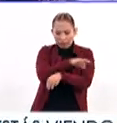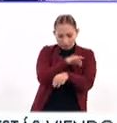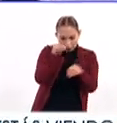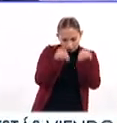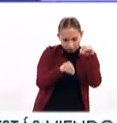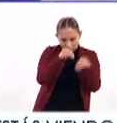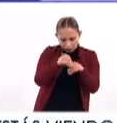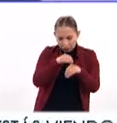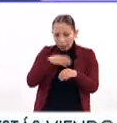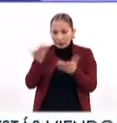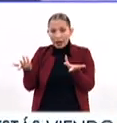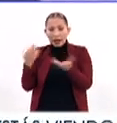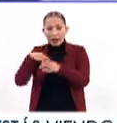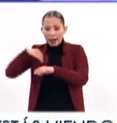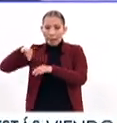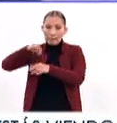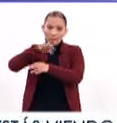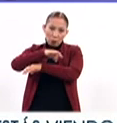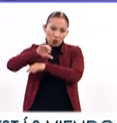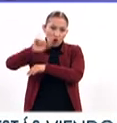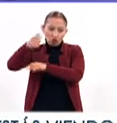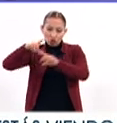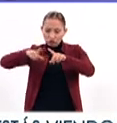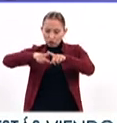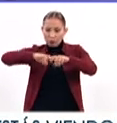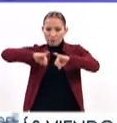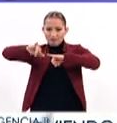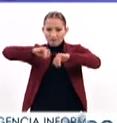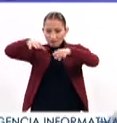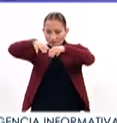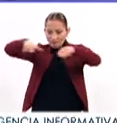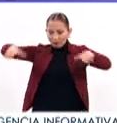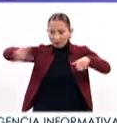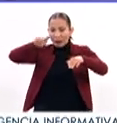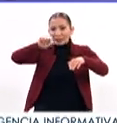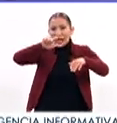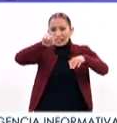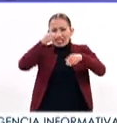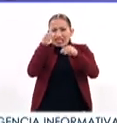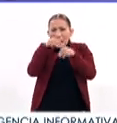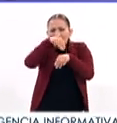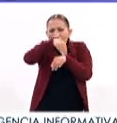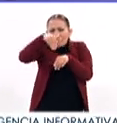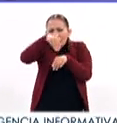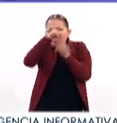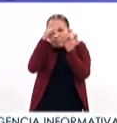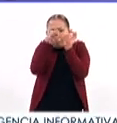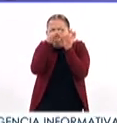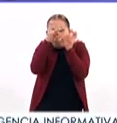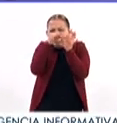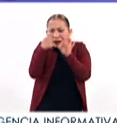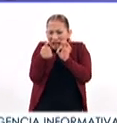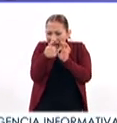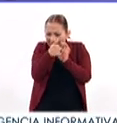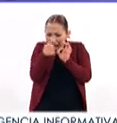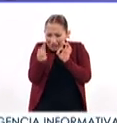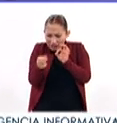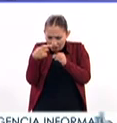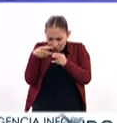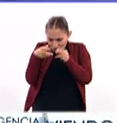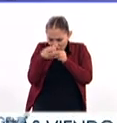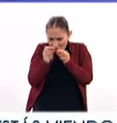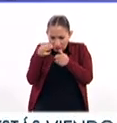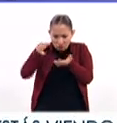hacer planos de taller, en donde se especifica al milímetro hasta el último de los cortes,